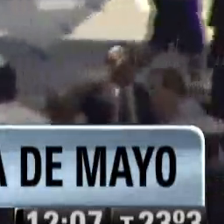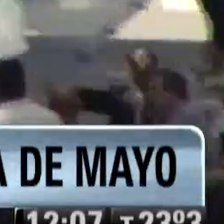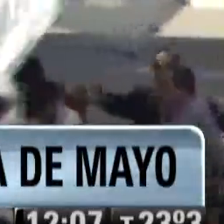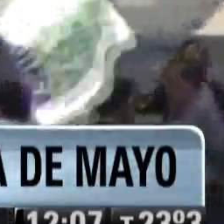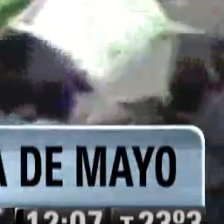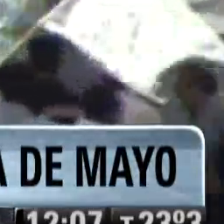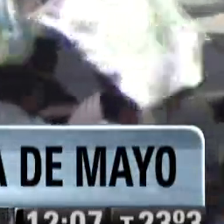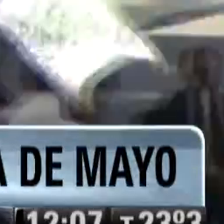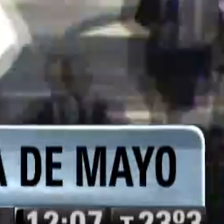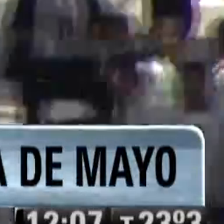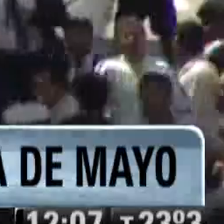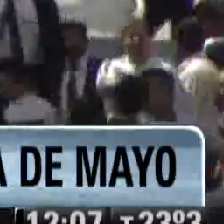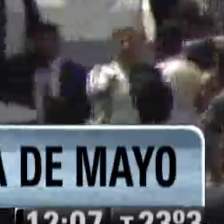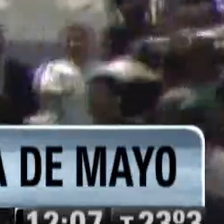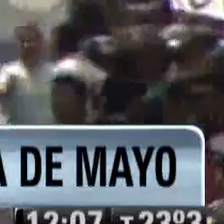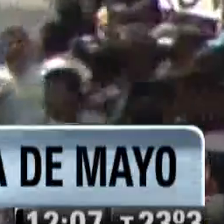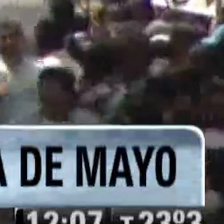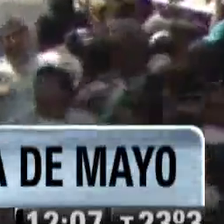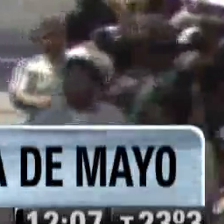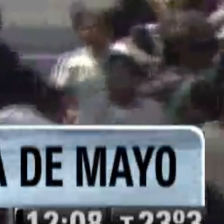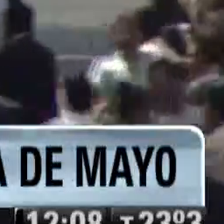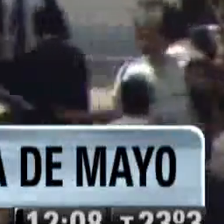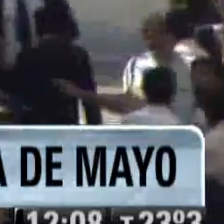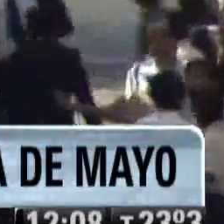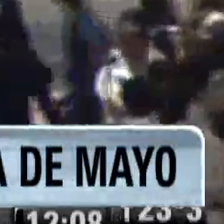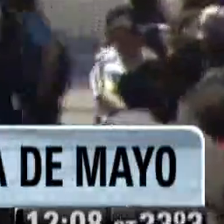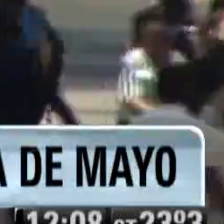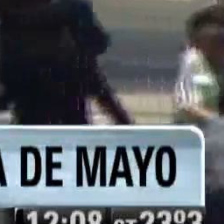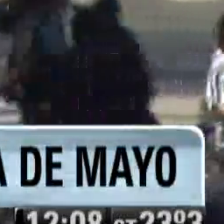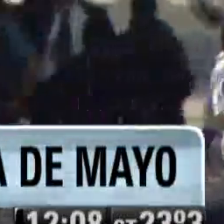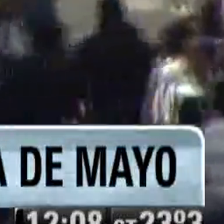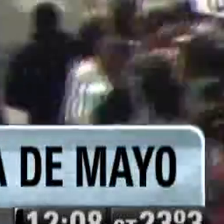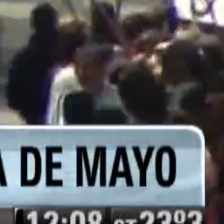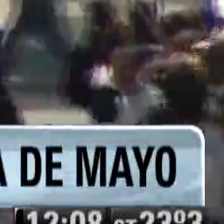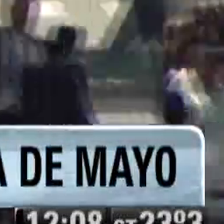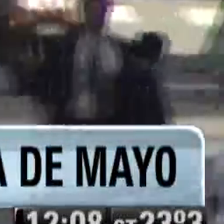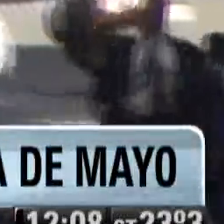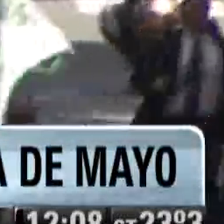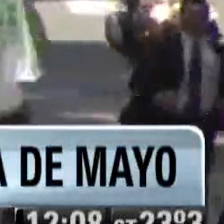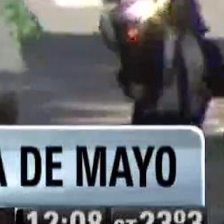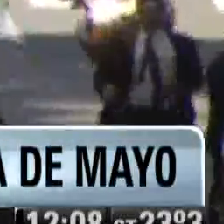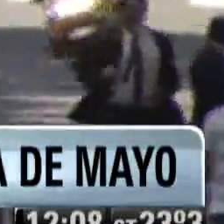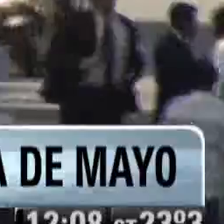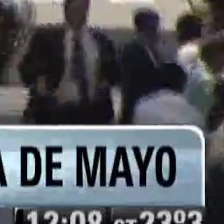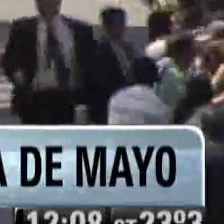legislativa. Así podemos ver. La locutora está anunciando, Agustina, lo que estamos viendo todos, que es el paso de la comitiva